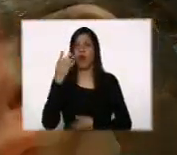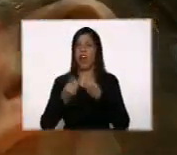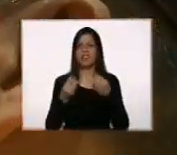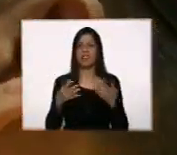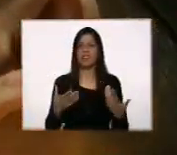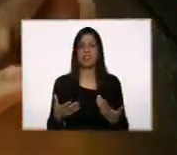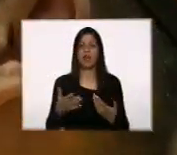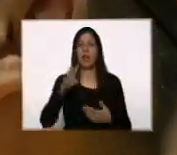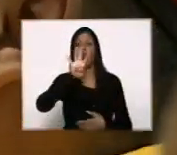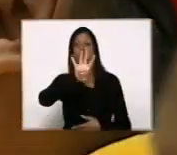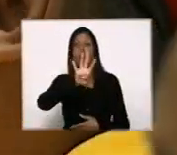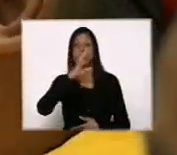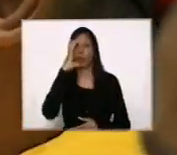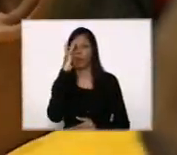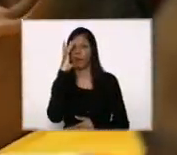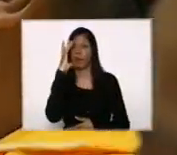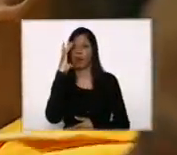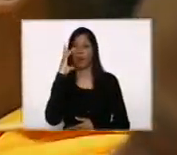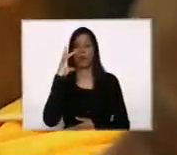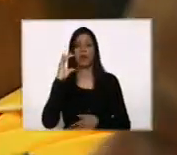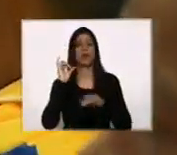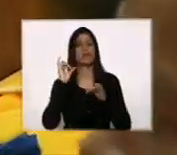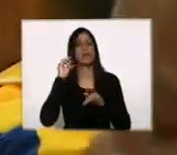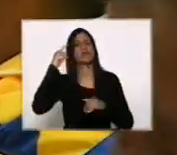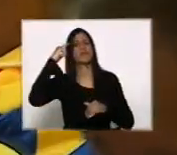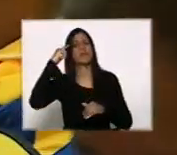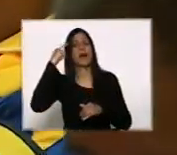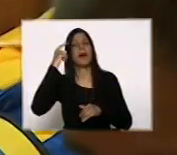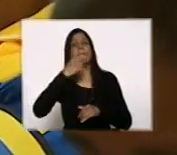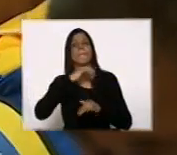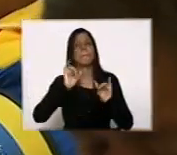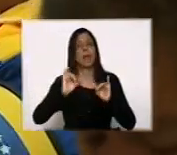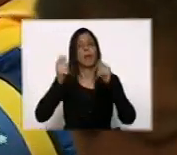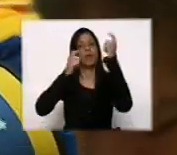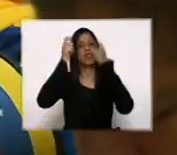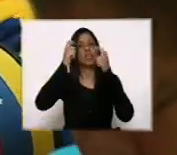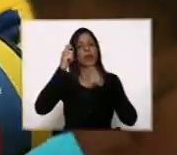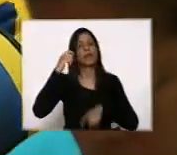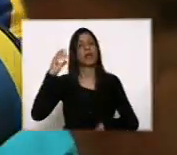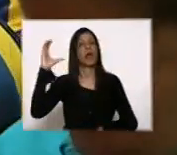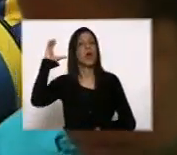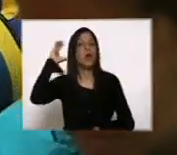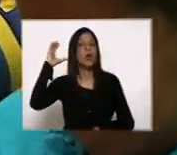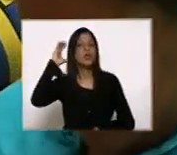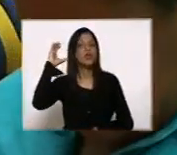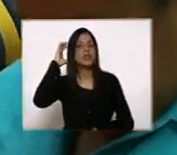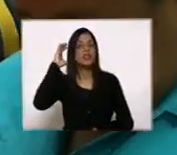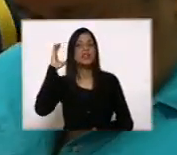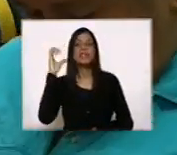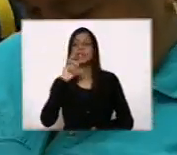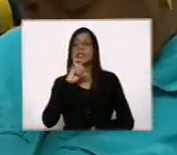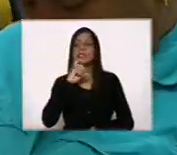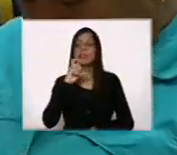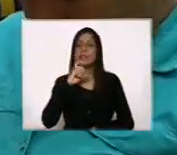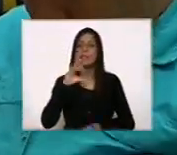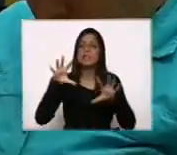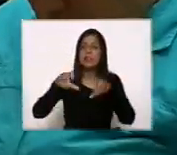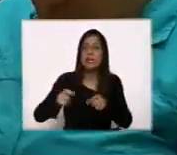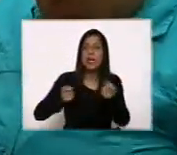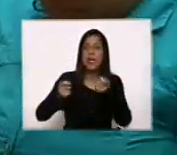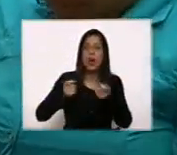El 4 de febrero, incluso nosotros, yo creo que el mismo comandante Chávez estaba consciente de que era muy difícil llegar al poder